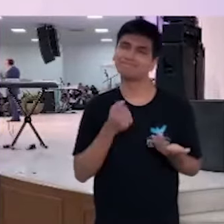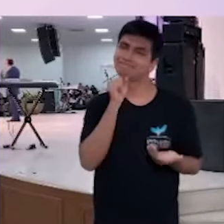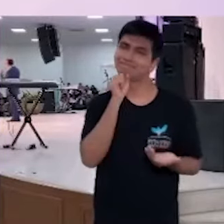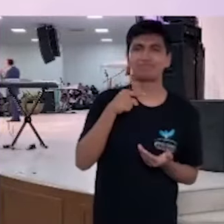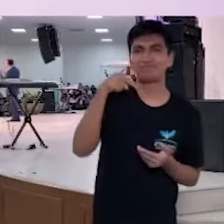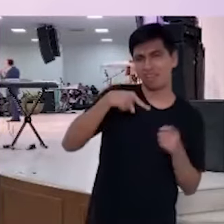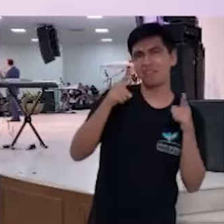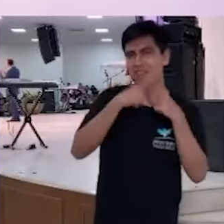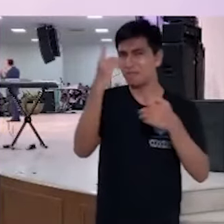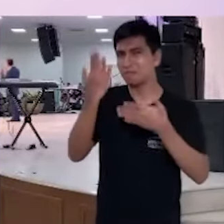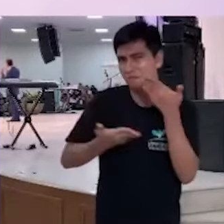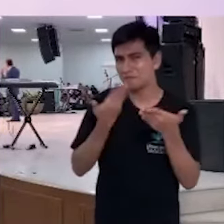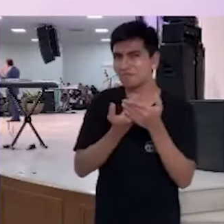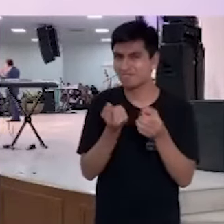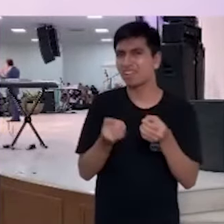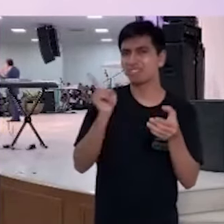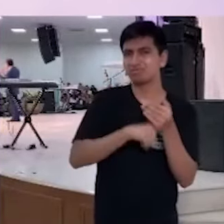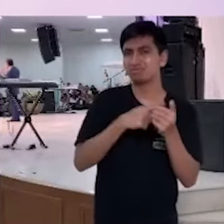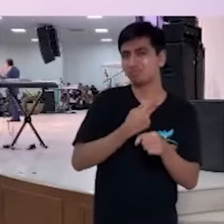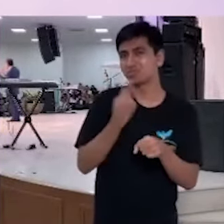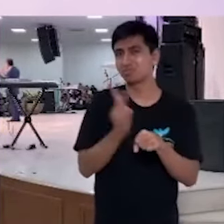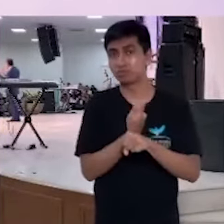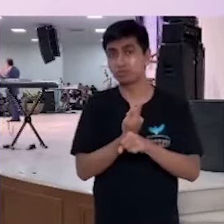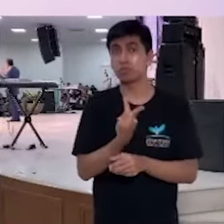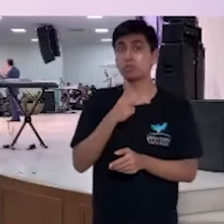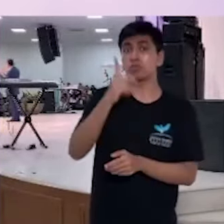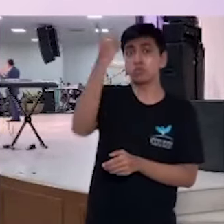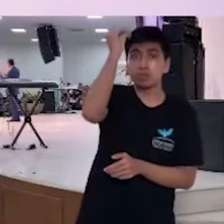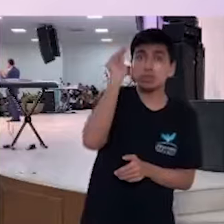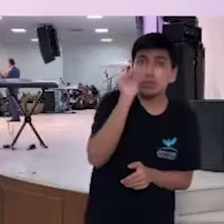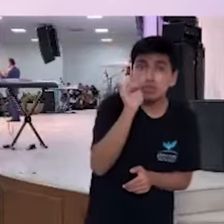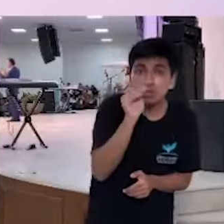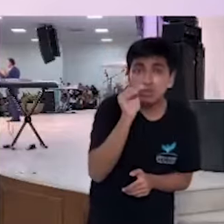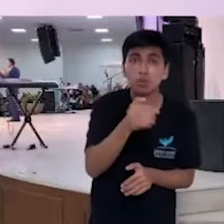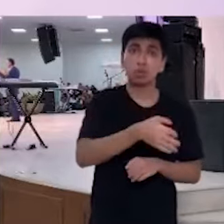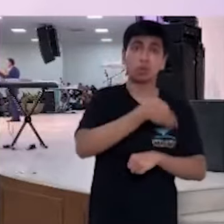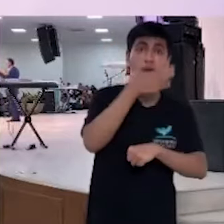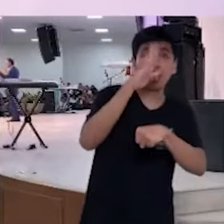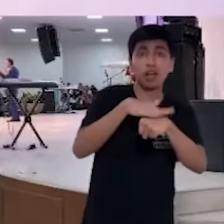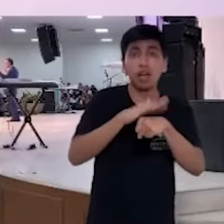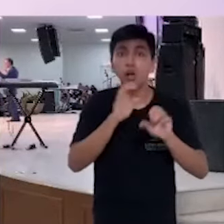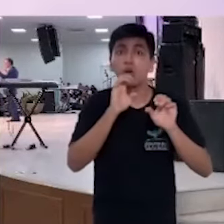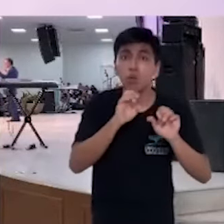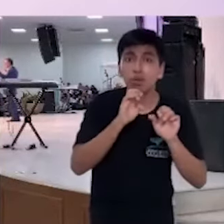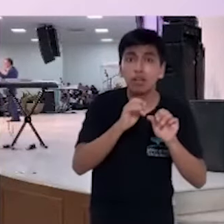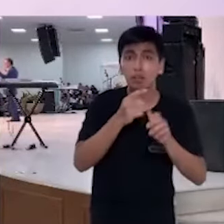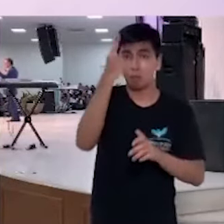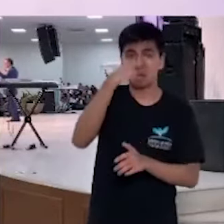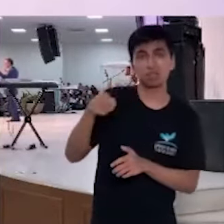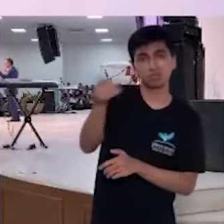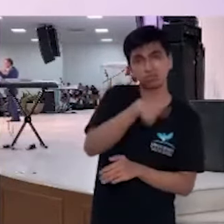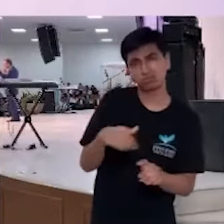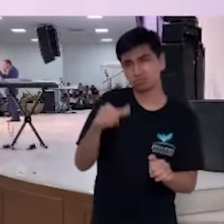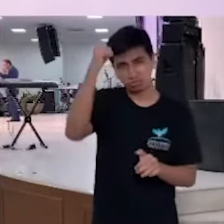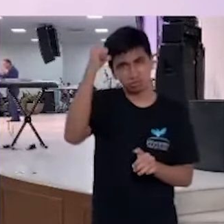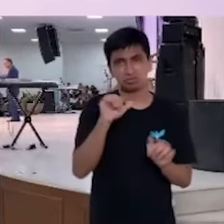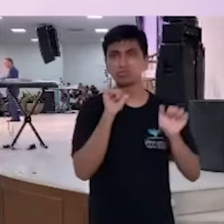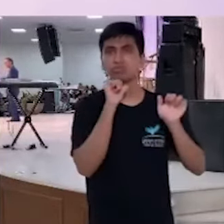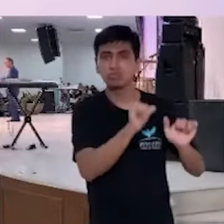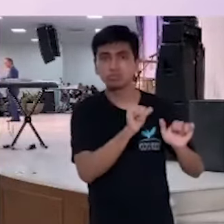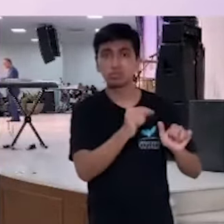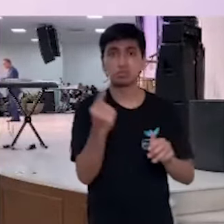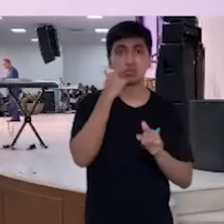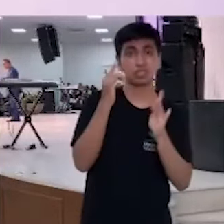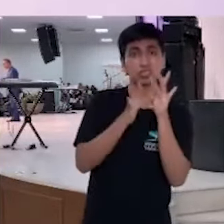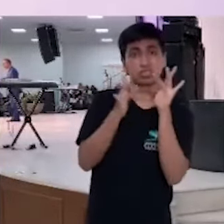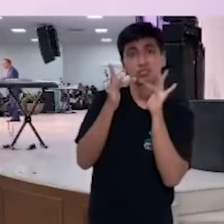Y es lo que Dios quiere evitarnos. El Señor ya viene, Maranata, Cristo viene por la iglesia. Pero muchos